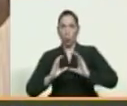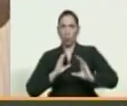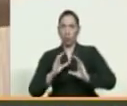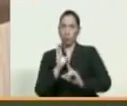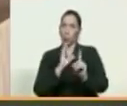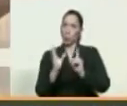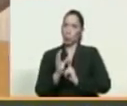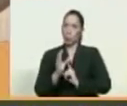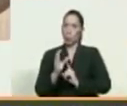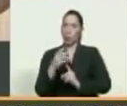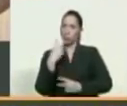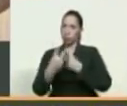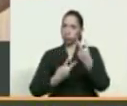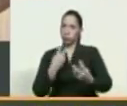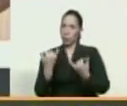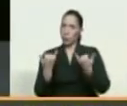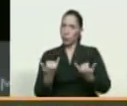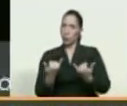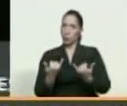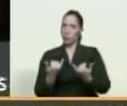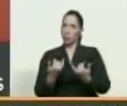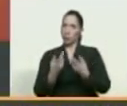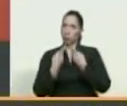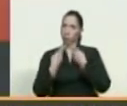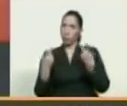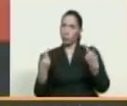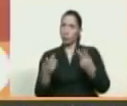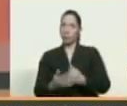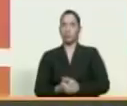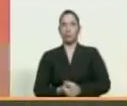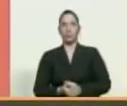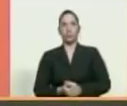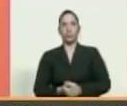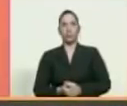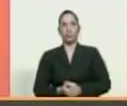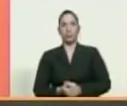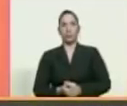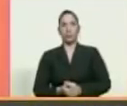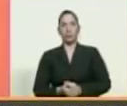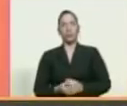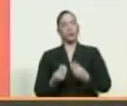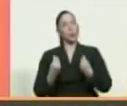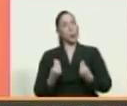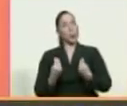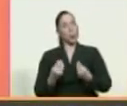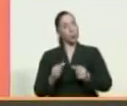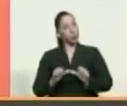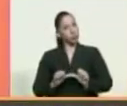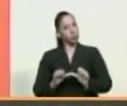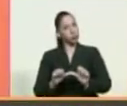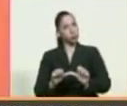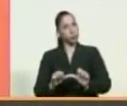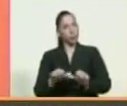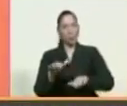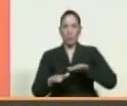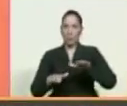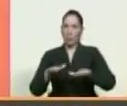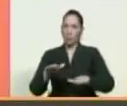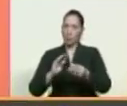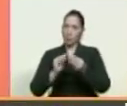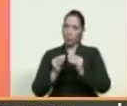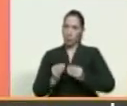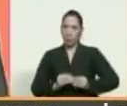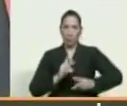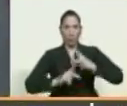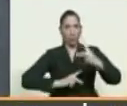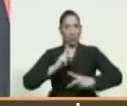Turismo, Jorge Rodríguez, va a ofrecer una rueda de prensa con anuncios importantes sobre cómo avanza este segundo día del plan de recuperación económica